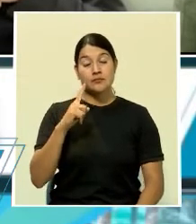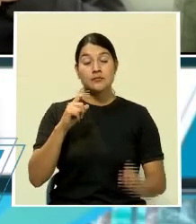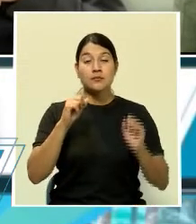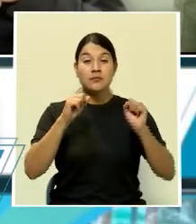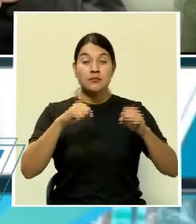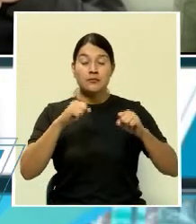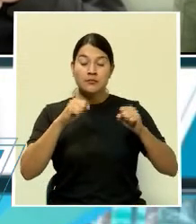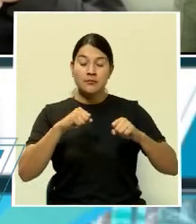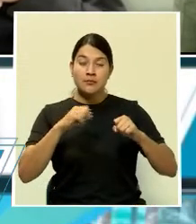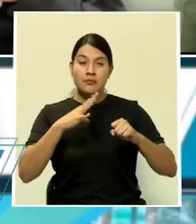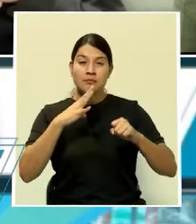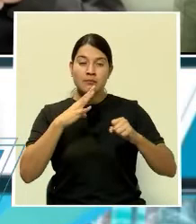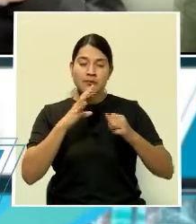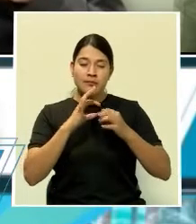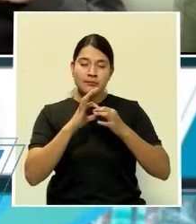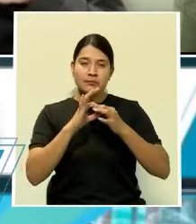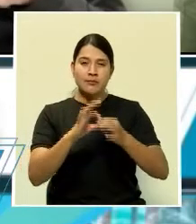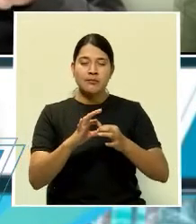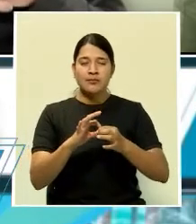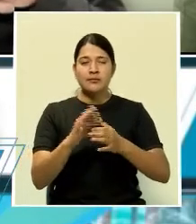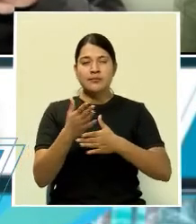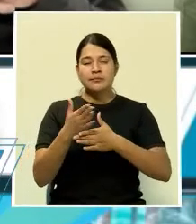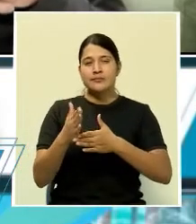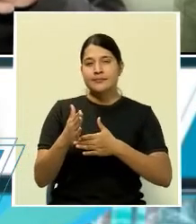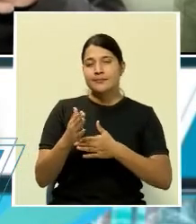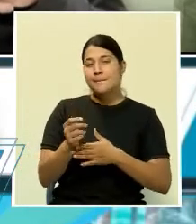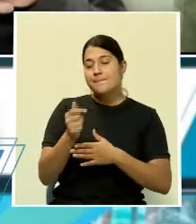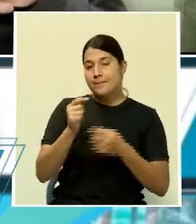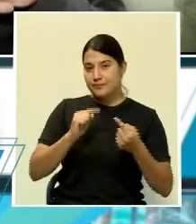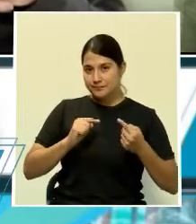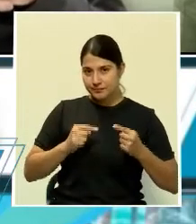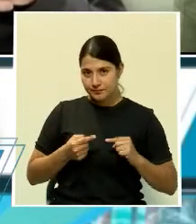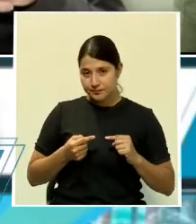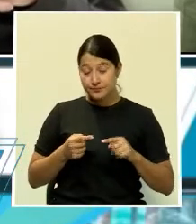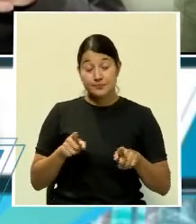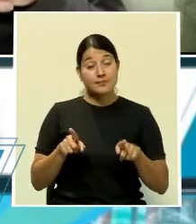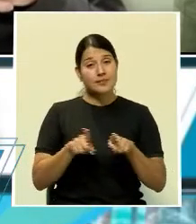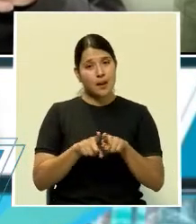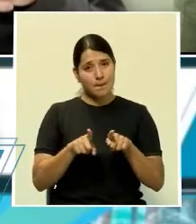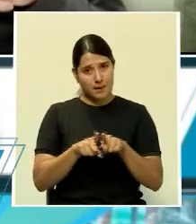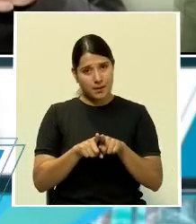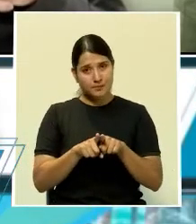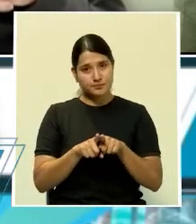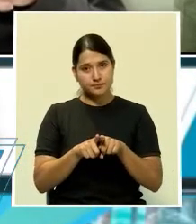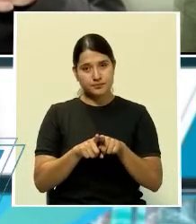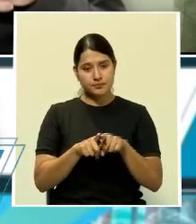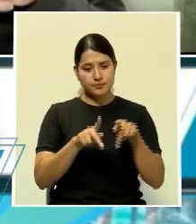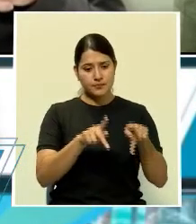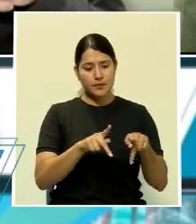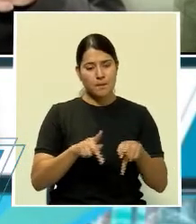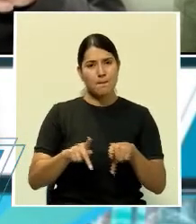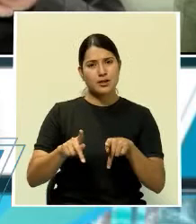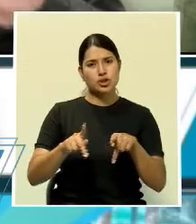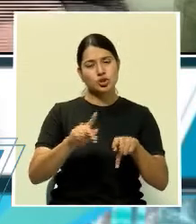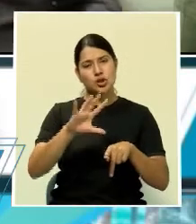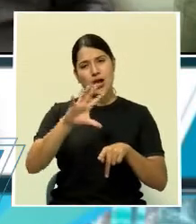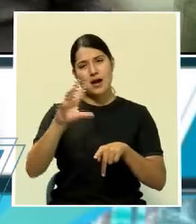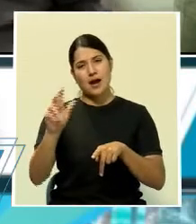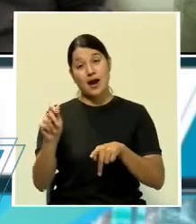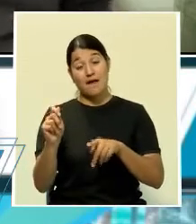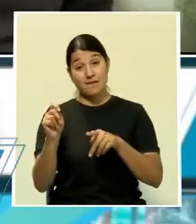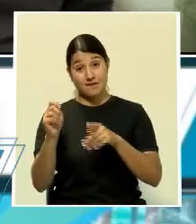área un poco menos dolorosa, hay también un aporte enorme en la cultura entendida en